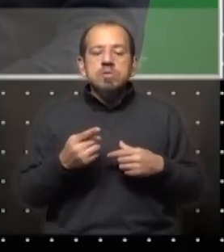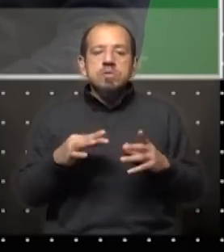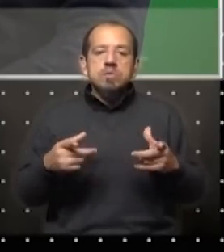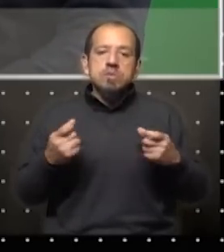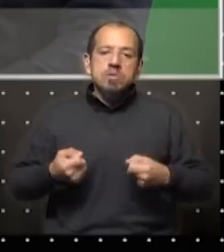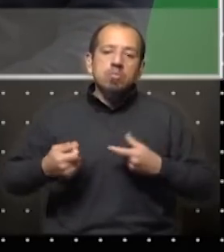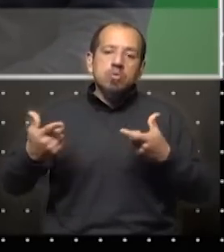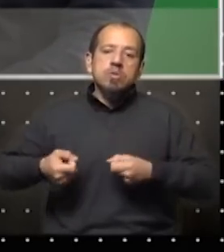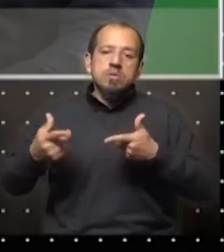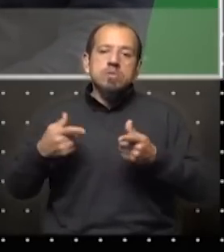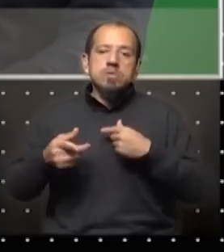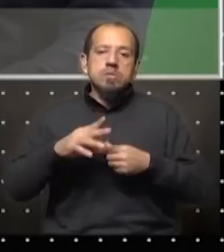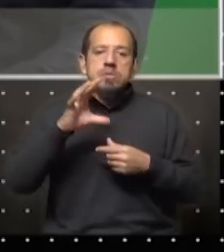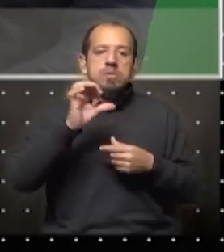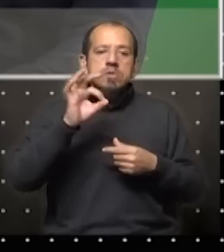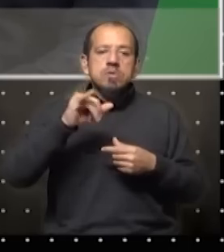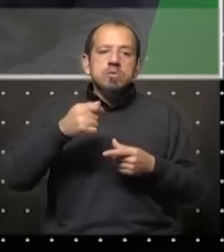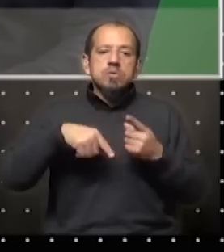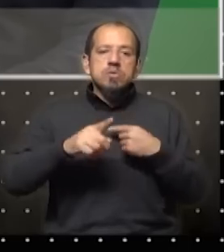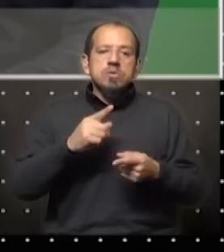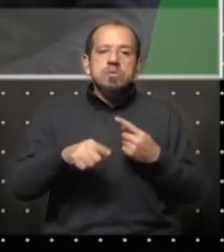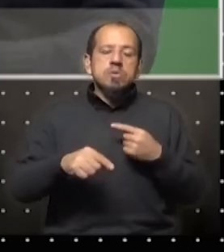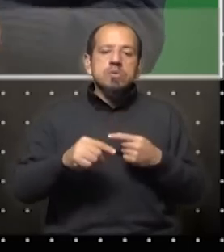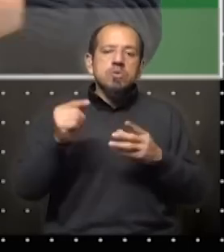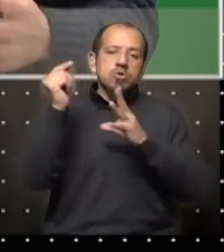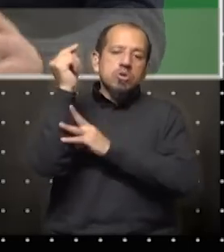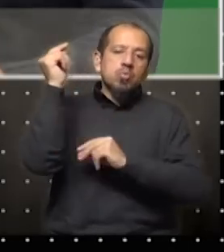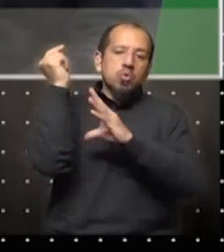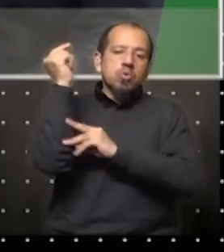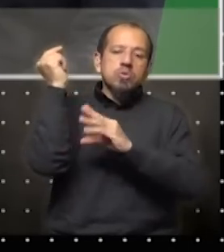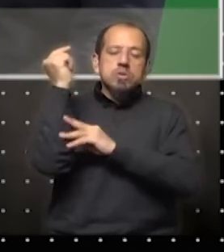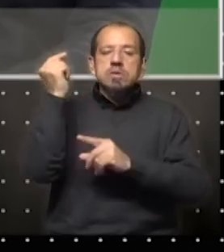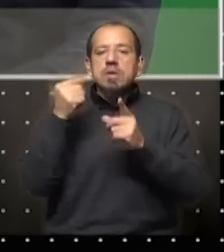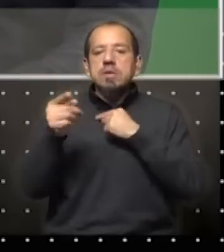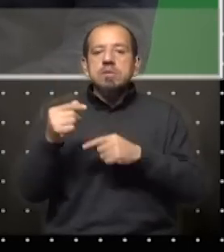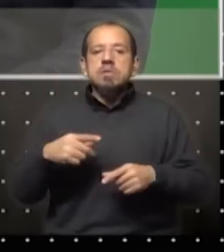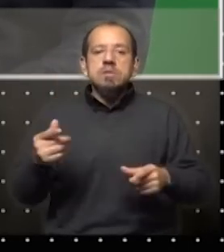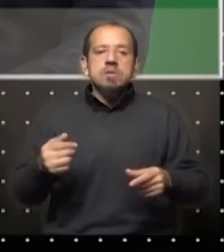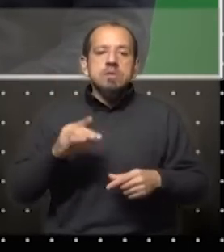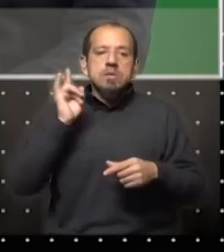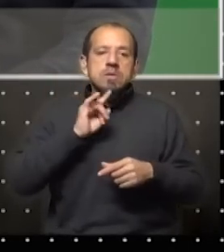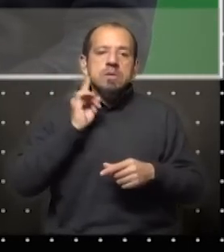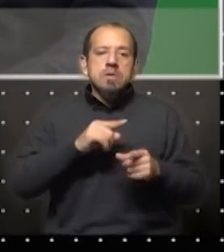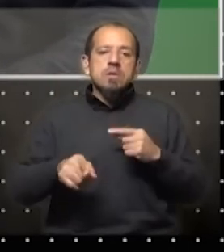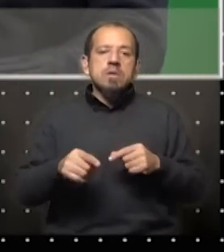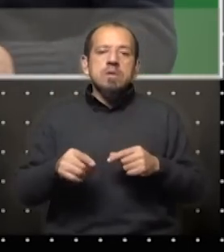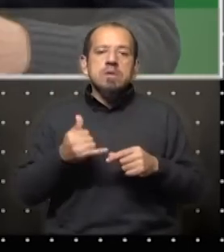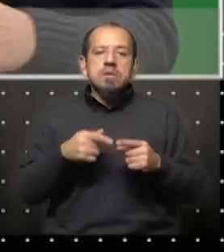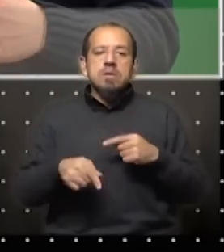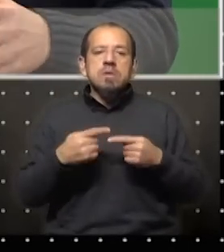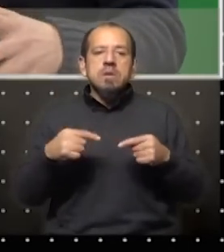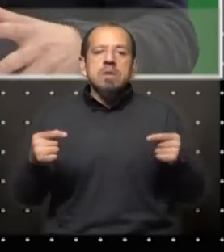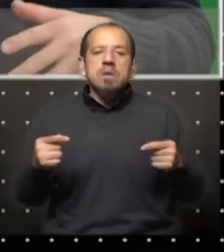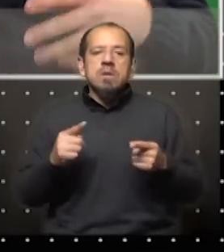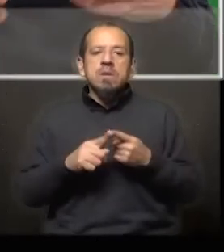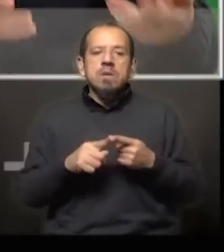no solamente las hojas la celulosa y la carne sino el sector láctico las autopartes aquellos que tienen como un poco más de